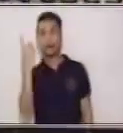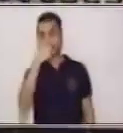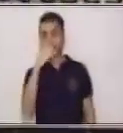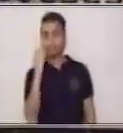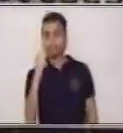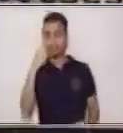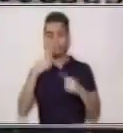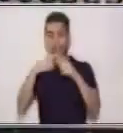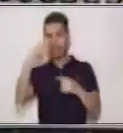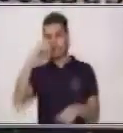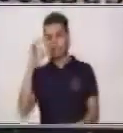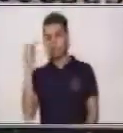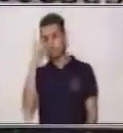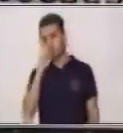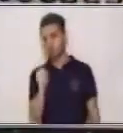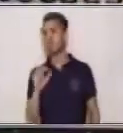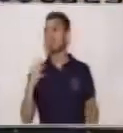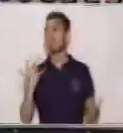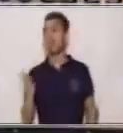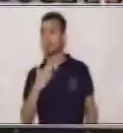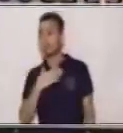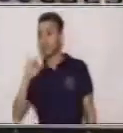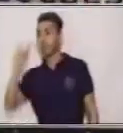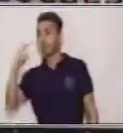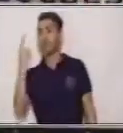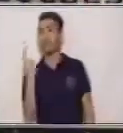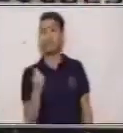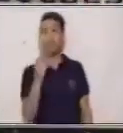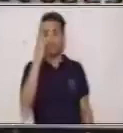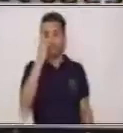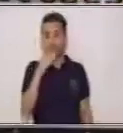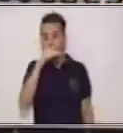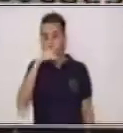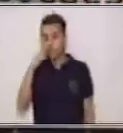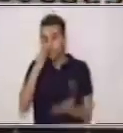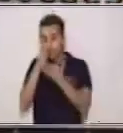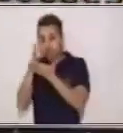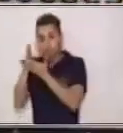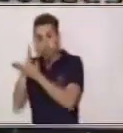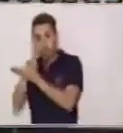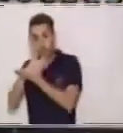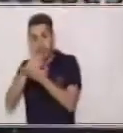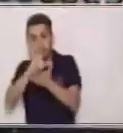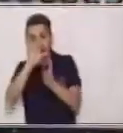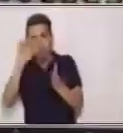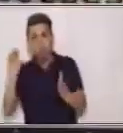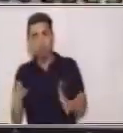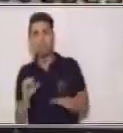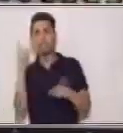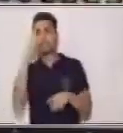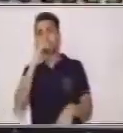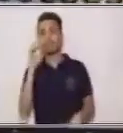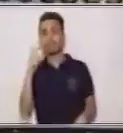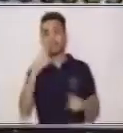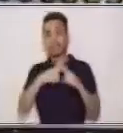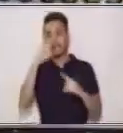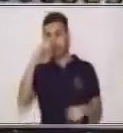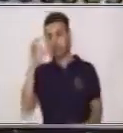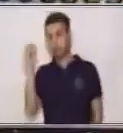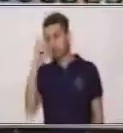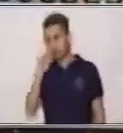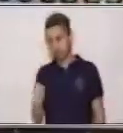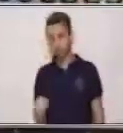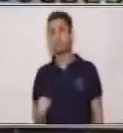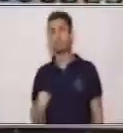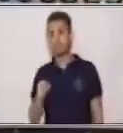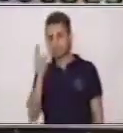sextos. Quiere decir que mi unidad está dividida en 6 partes iguales. Recuerda siempre que el denominador es